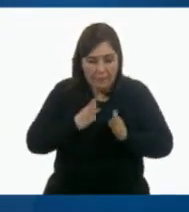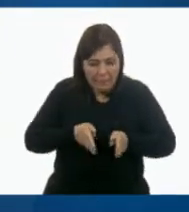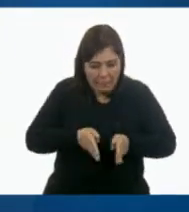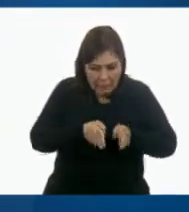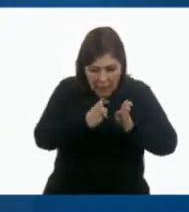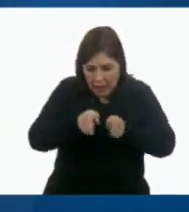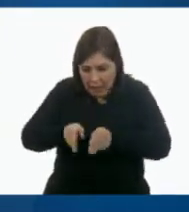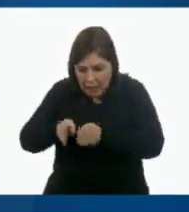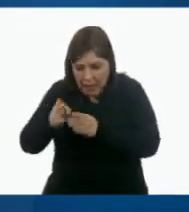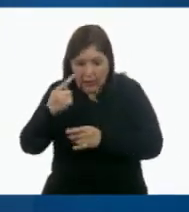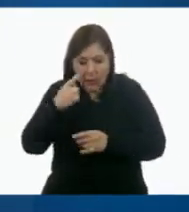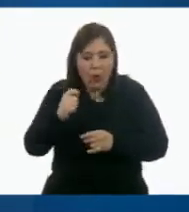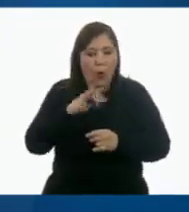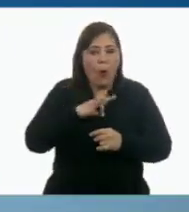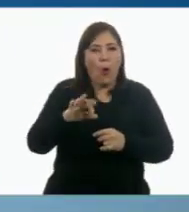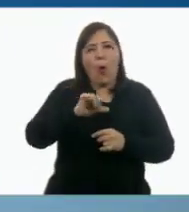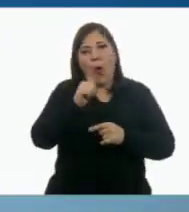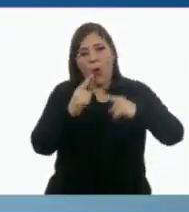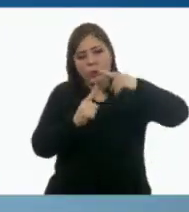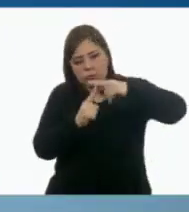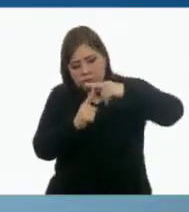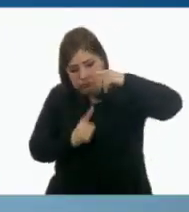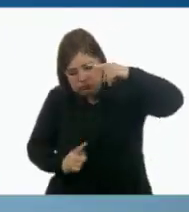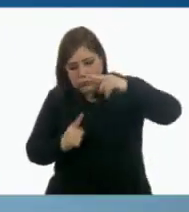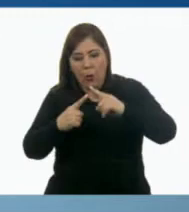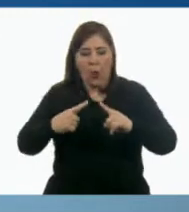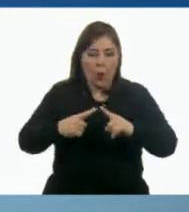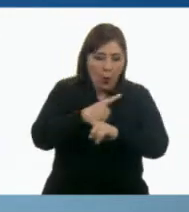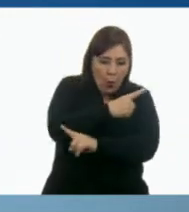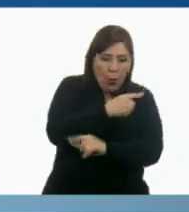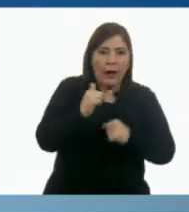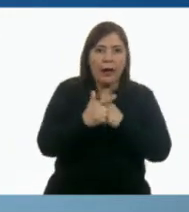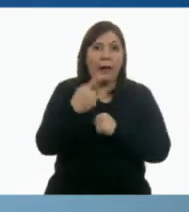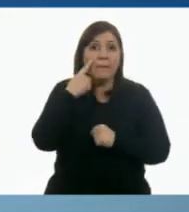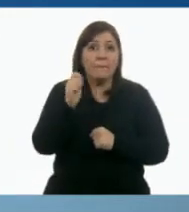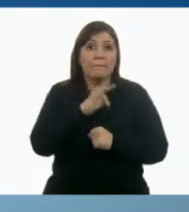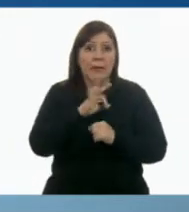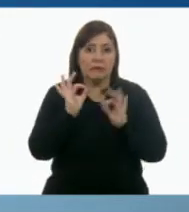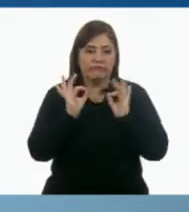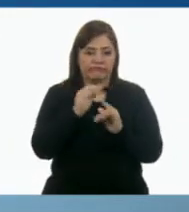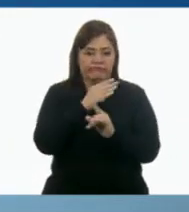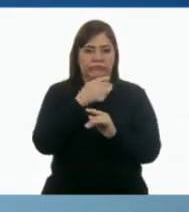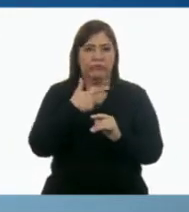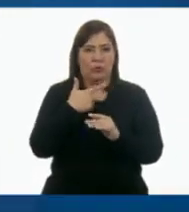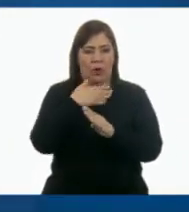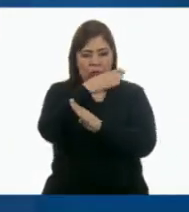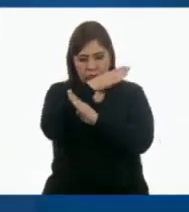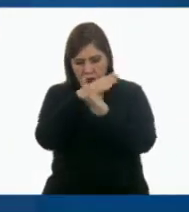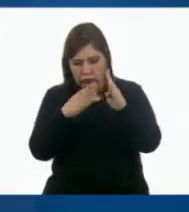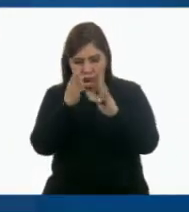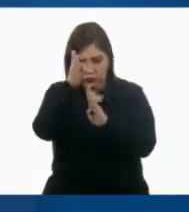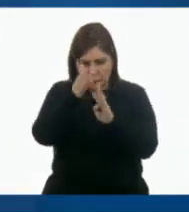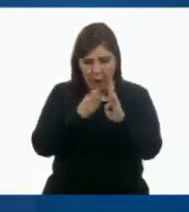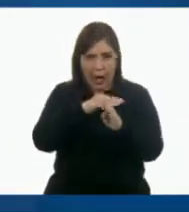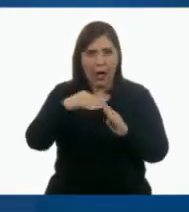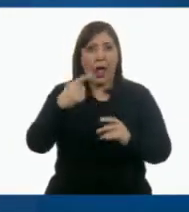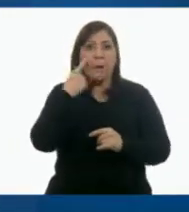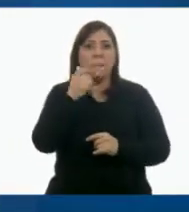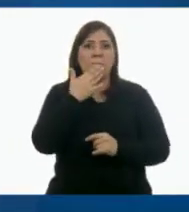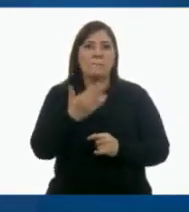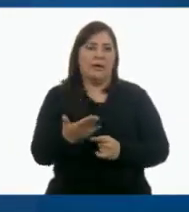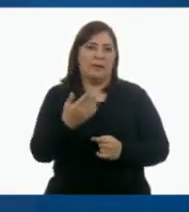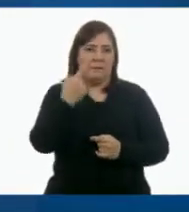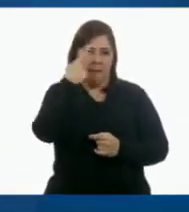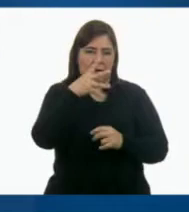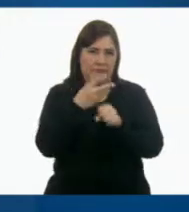otro tipo de líneas, queden exactamente alineadas para que le den el soporte que debe de tener. Habíamos dejado